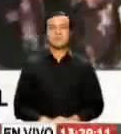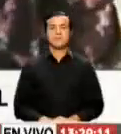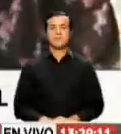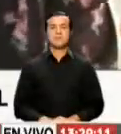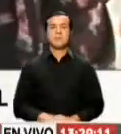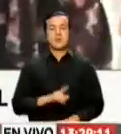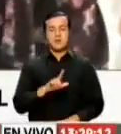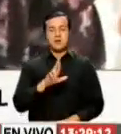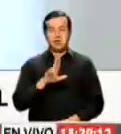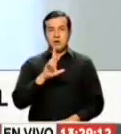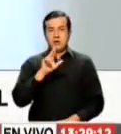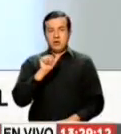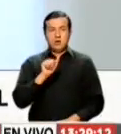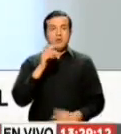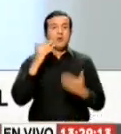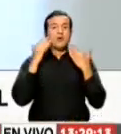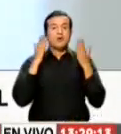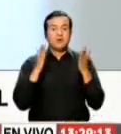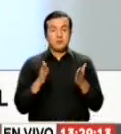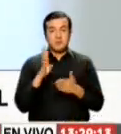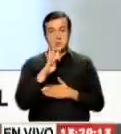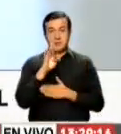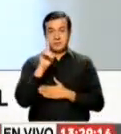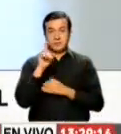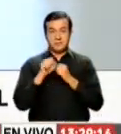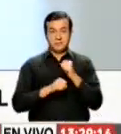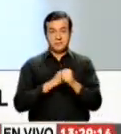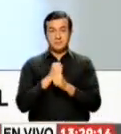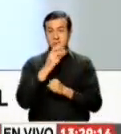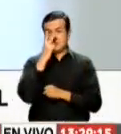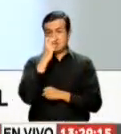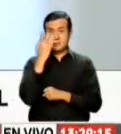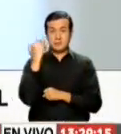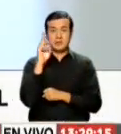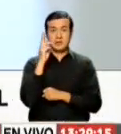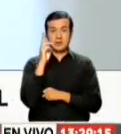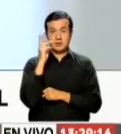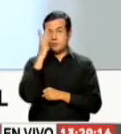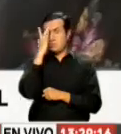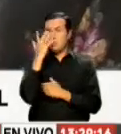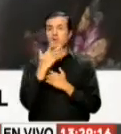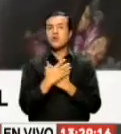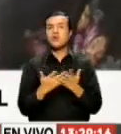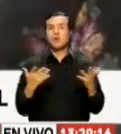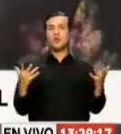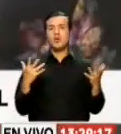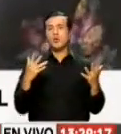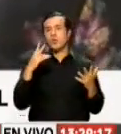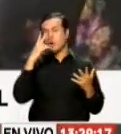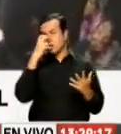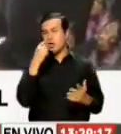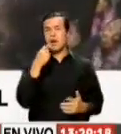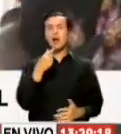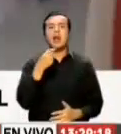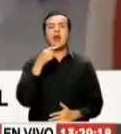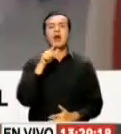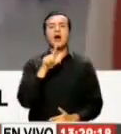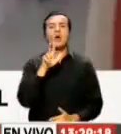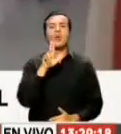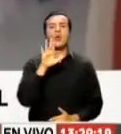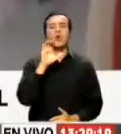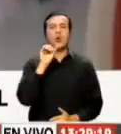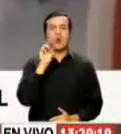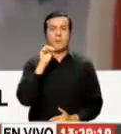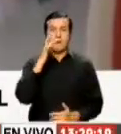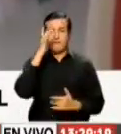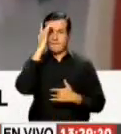Laura Chávez es una guayaquileña de 41 años. Quedó ciega hace 16 a causa de una glaucoma. Pero eso no ha sido impedimento